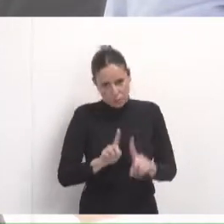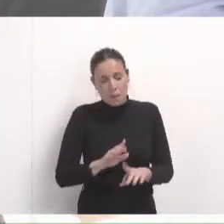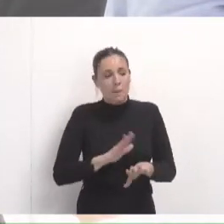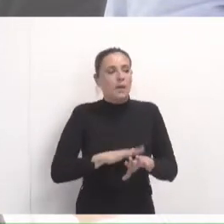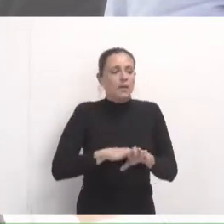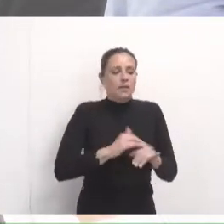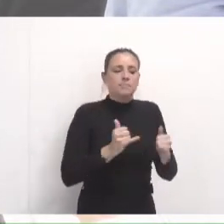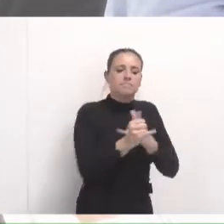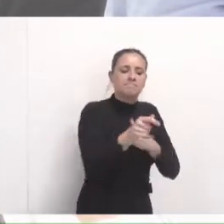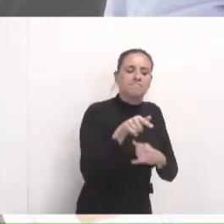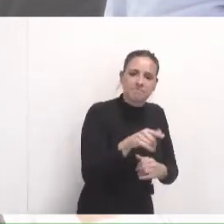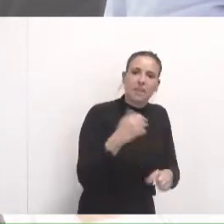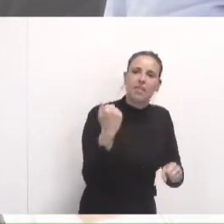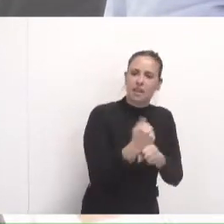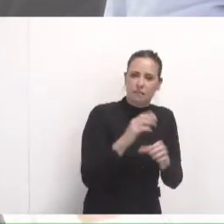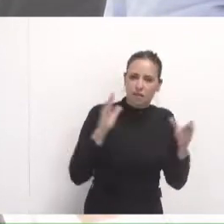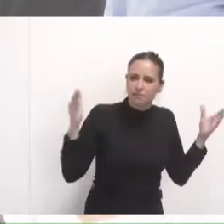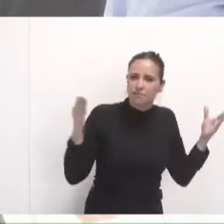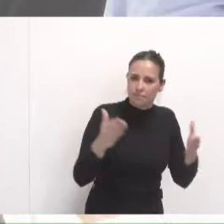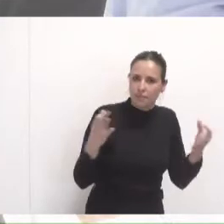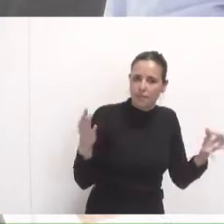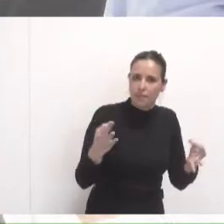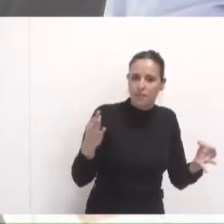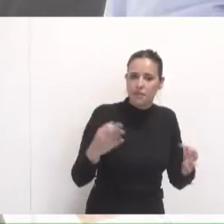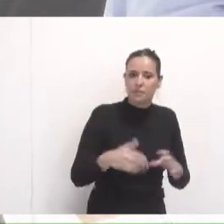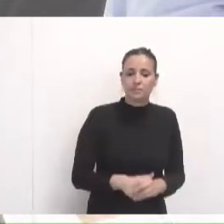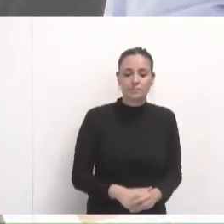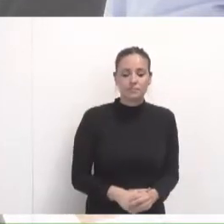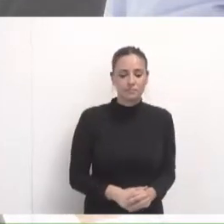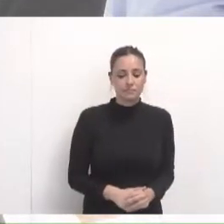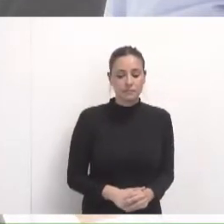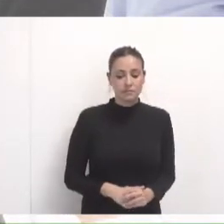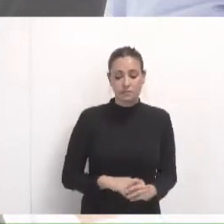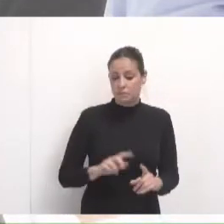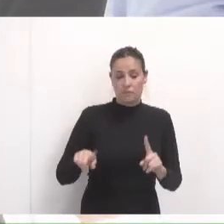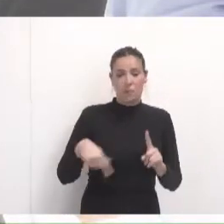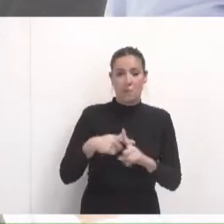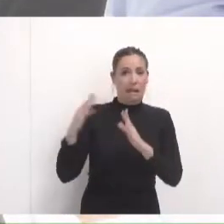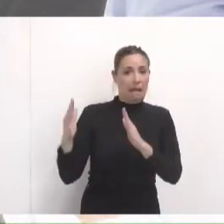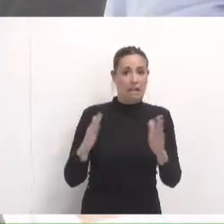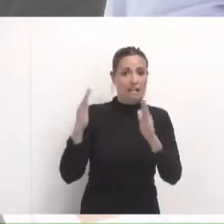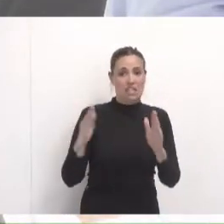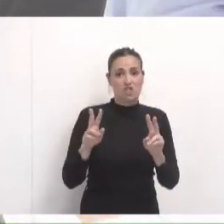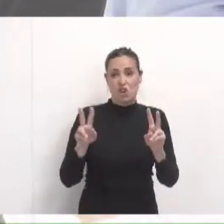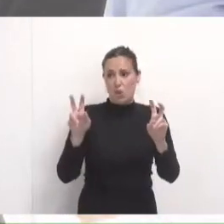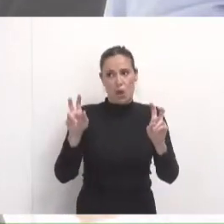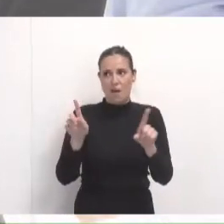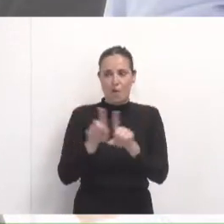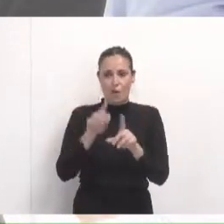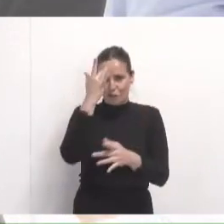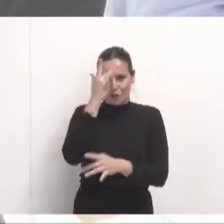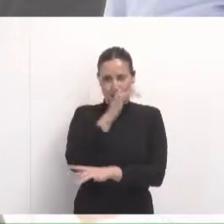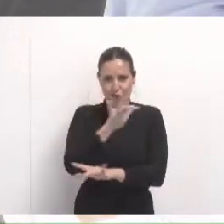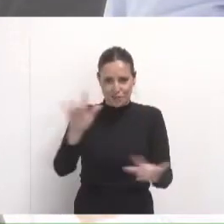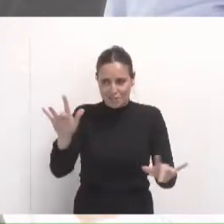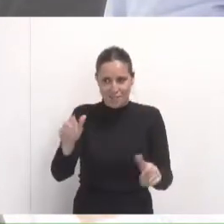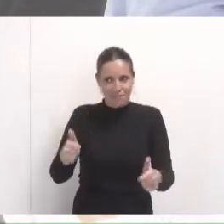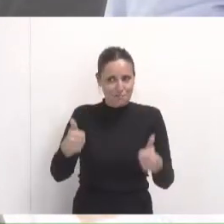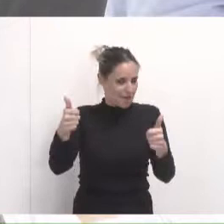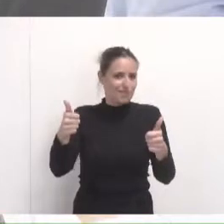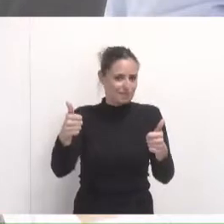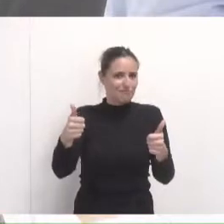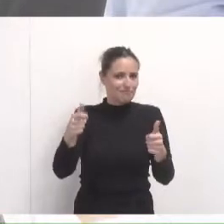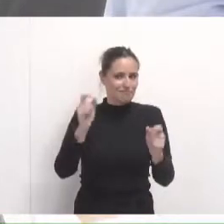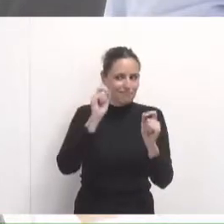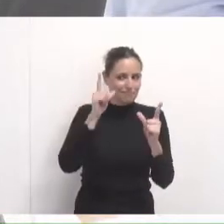en esa línea. Y además, las nuevas generaciones está claro que están cada vez más concienciadas sobre esta realidad, ¿no? Yo creo que